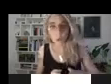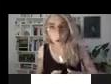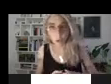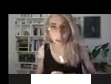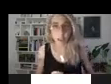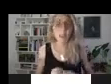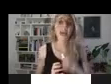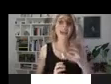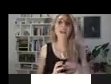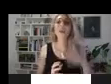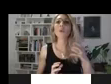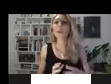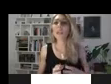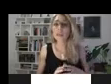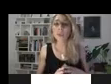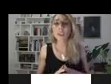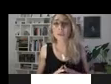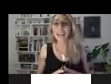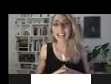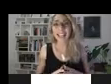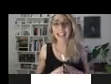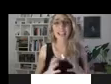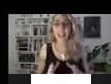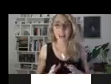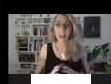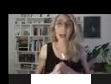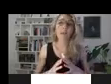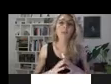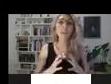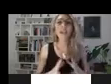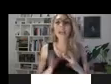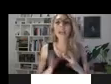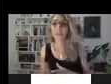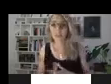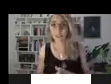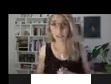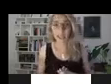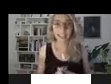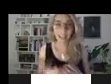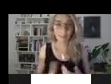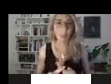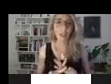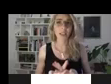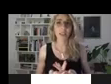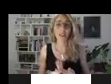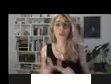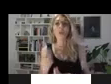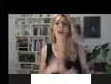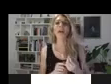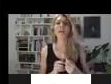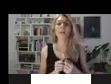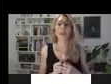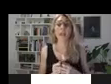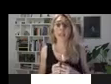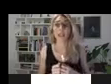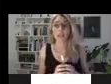Pierre Bourdieu, un sociólogo francés, escribió un libro que se llama Las reglas del arte, muy de cara a pensar el campo de la